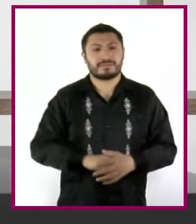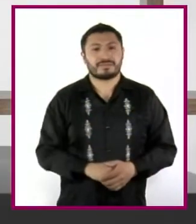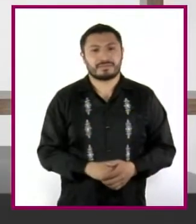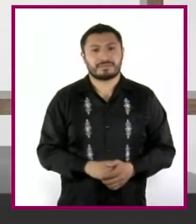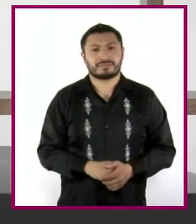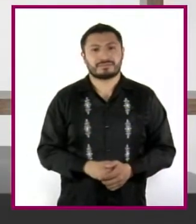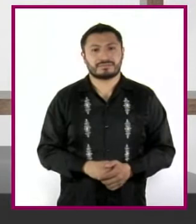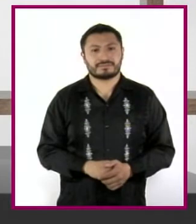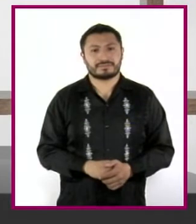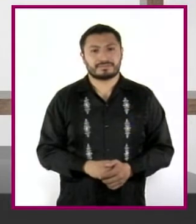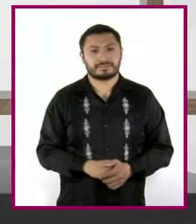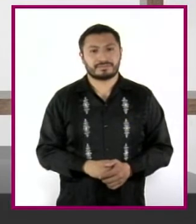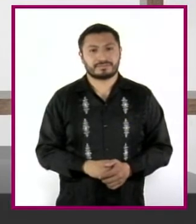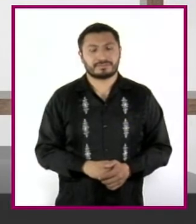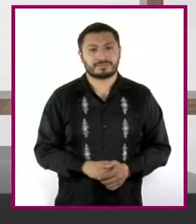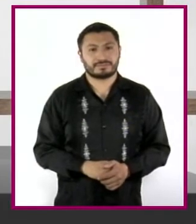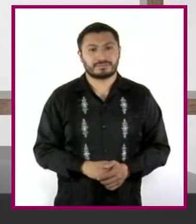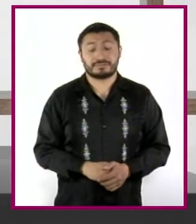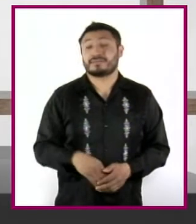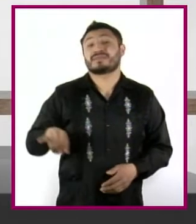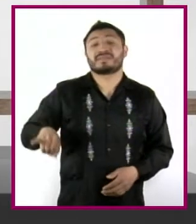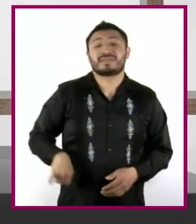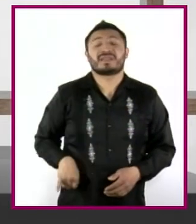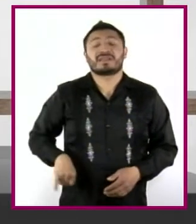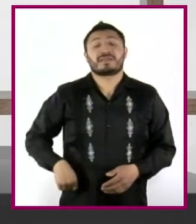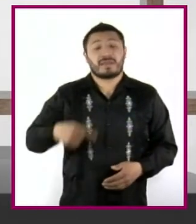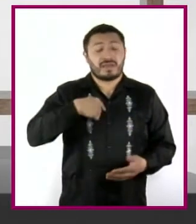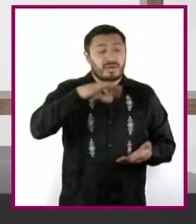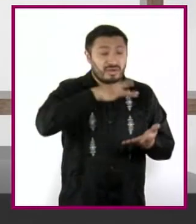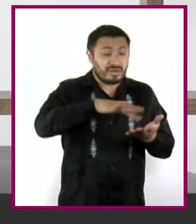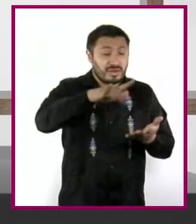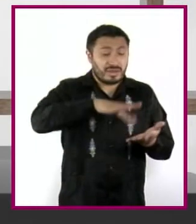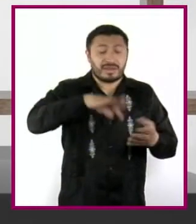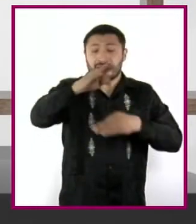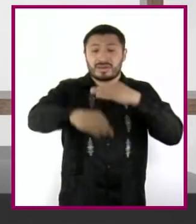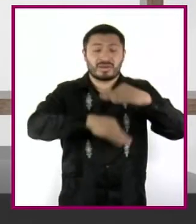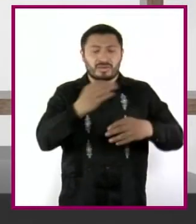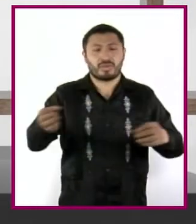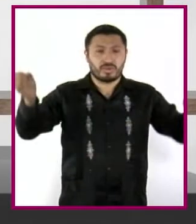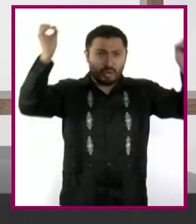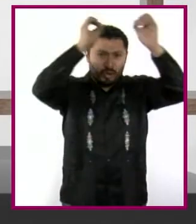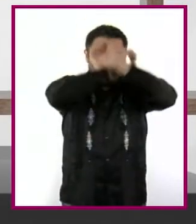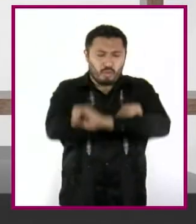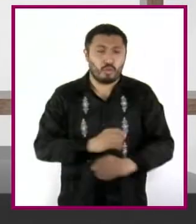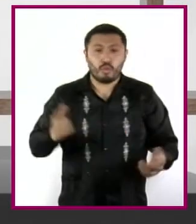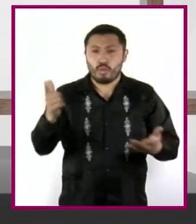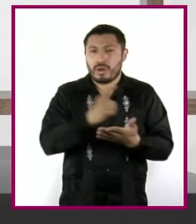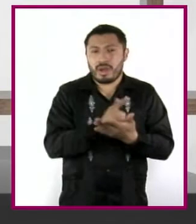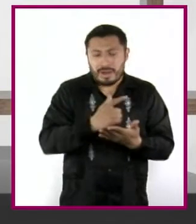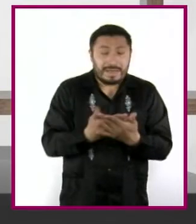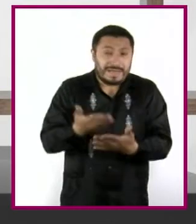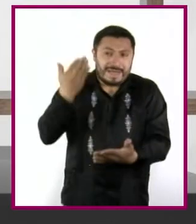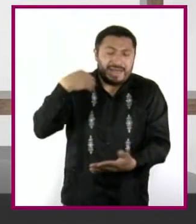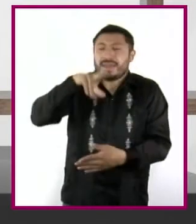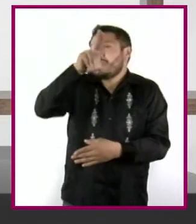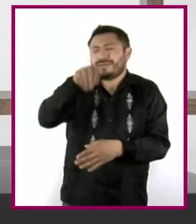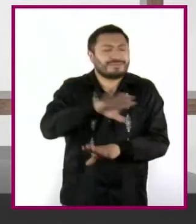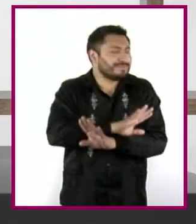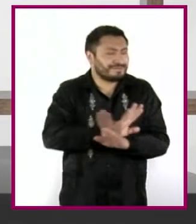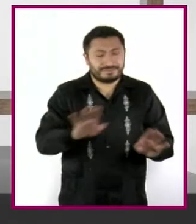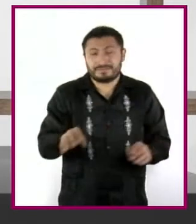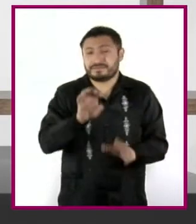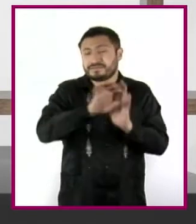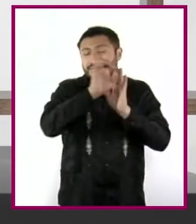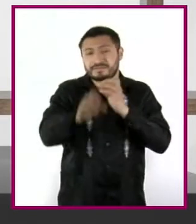Esto está súper interesante. Estaba leyendo que no todo fue tan oscuro y gris en la época medieval como suele decirse. Por ejemplo,